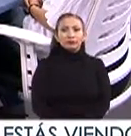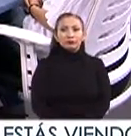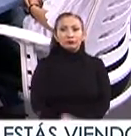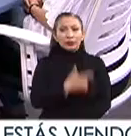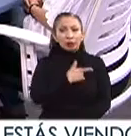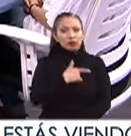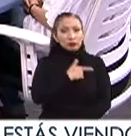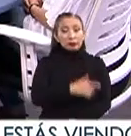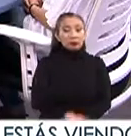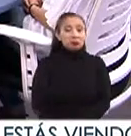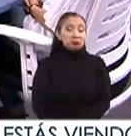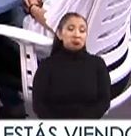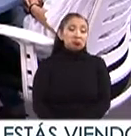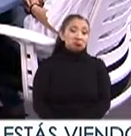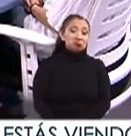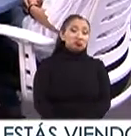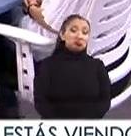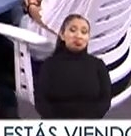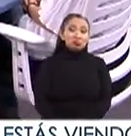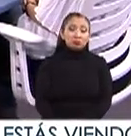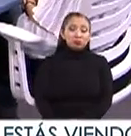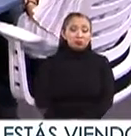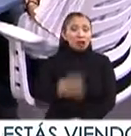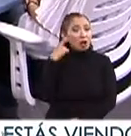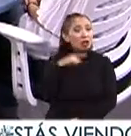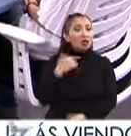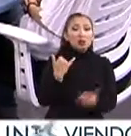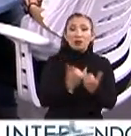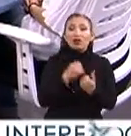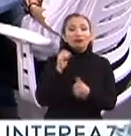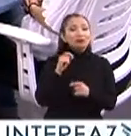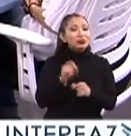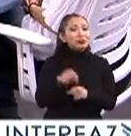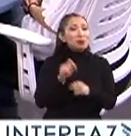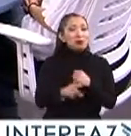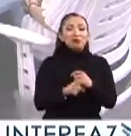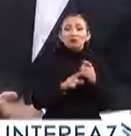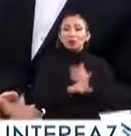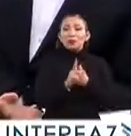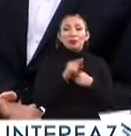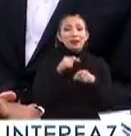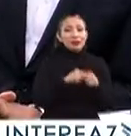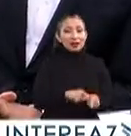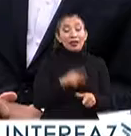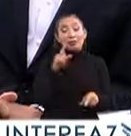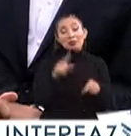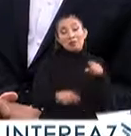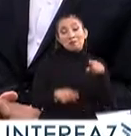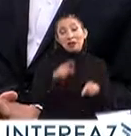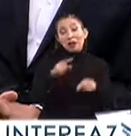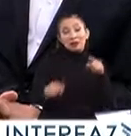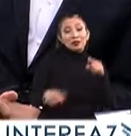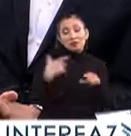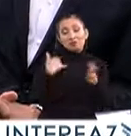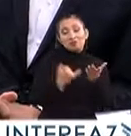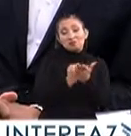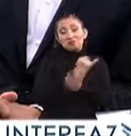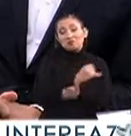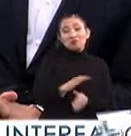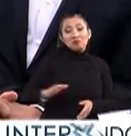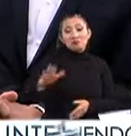gustan? Pues creo que sigue habiendo muchos problemas y depende de la